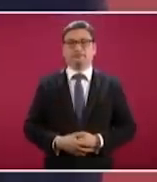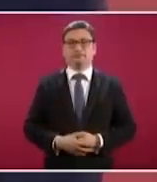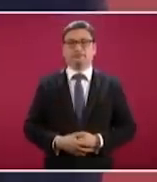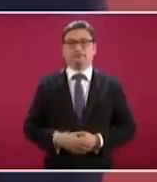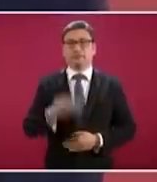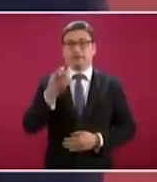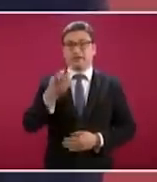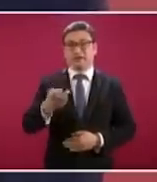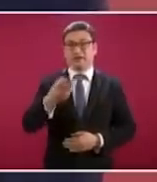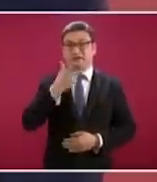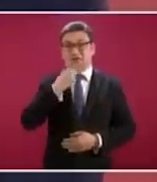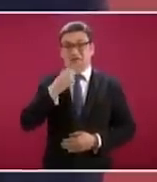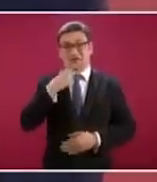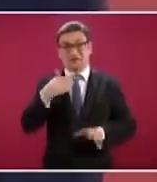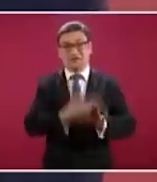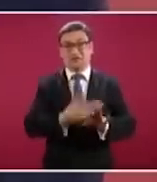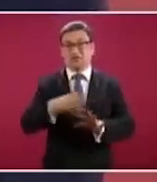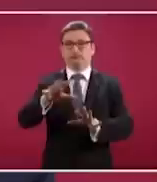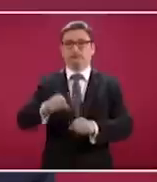al agresor.